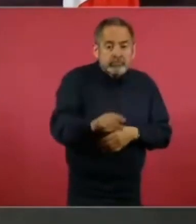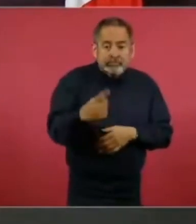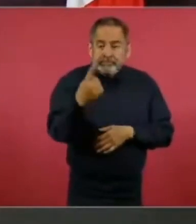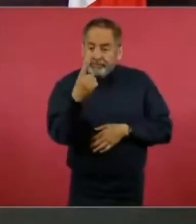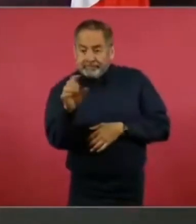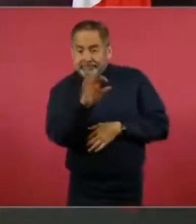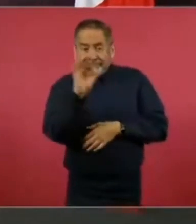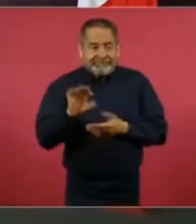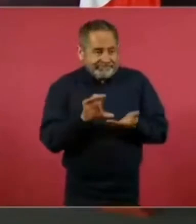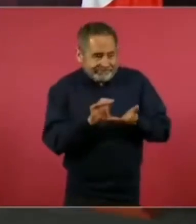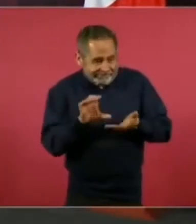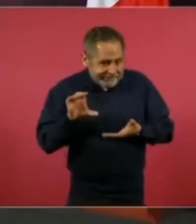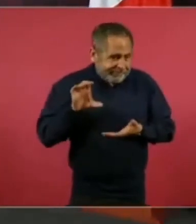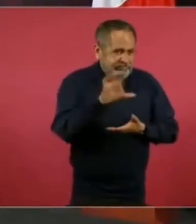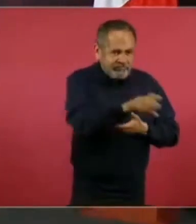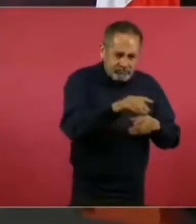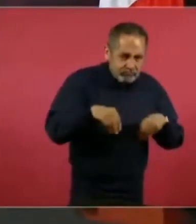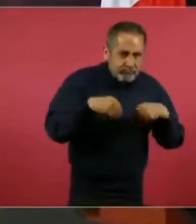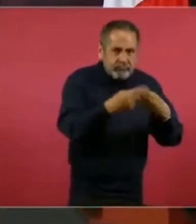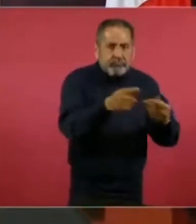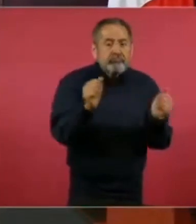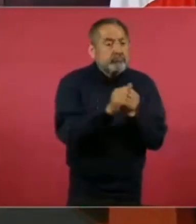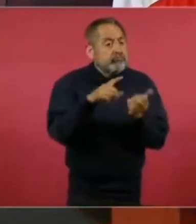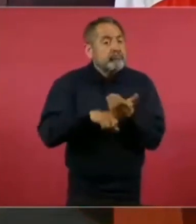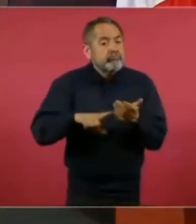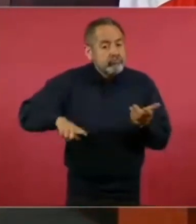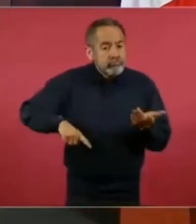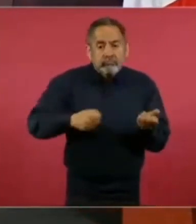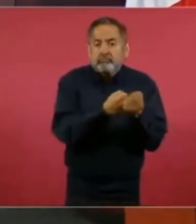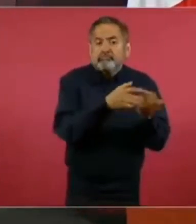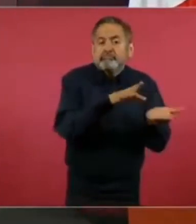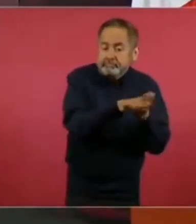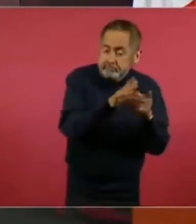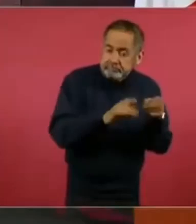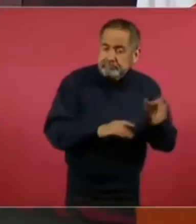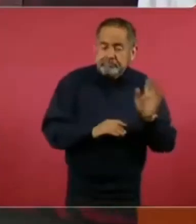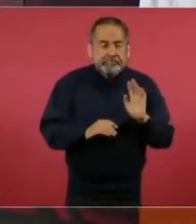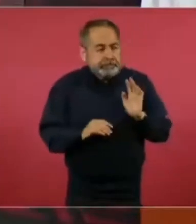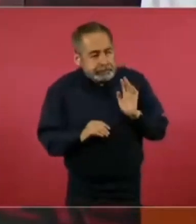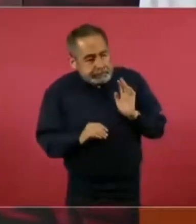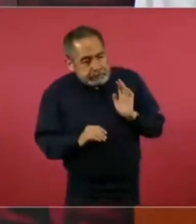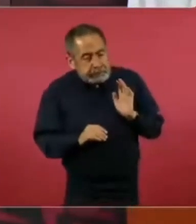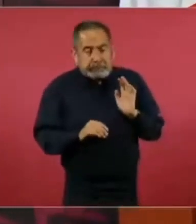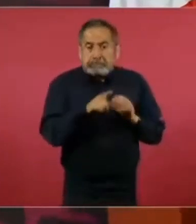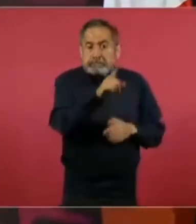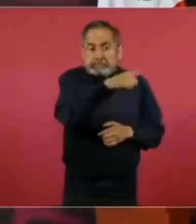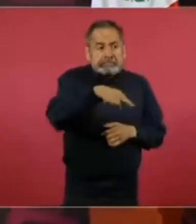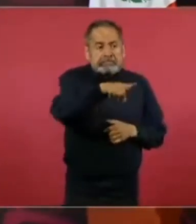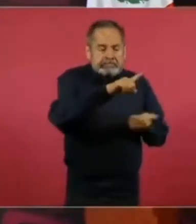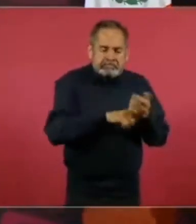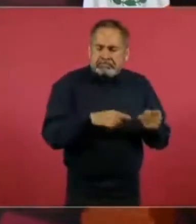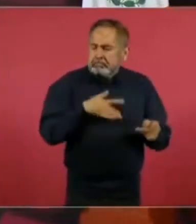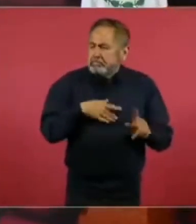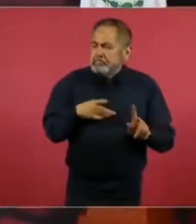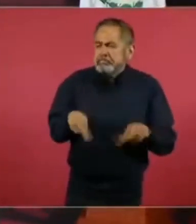producción vía subsidios. Entonces pueden